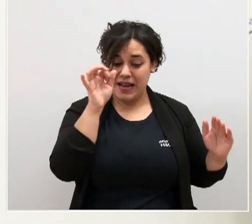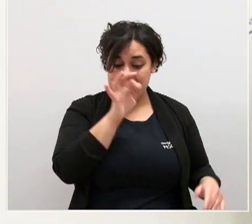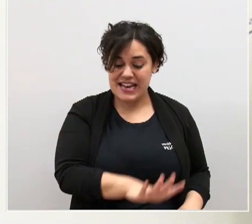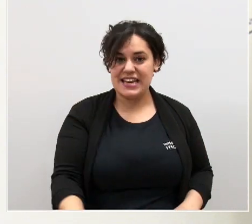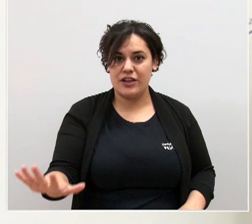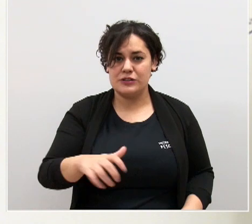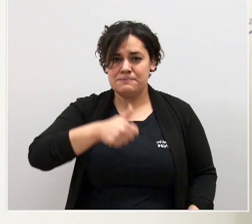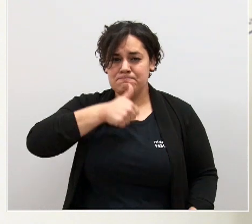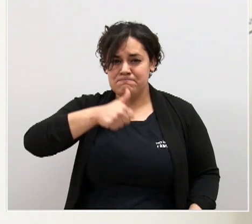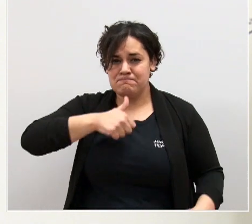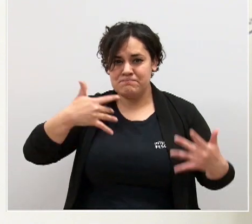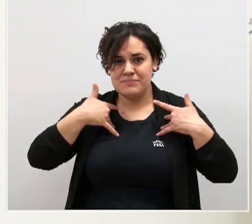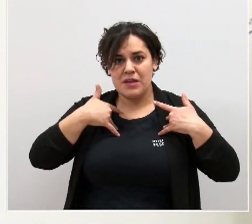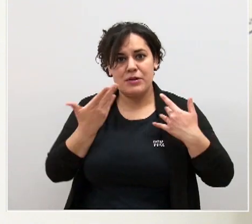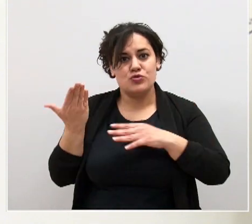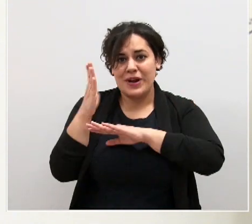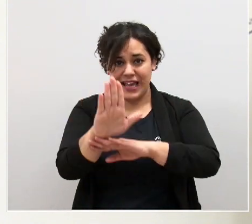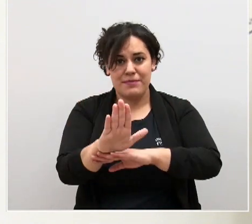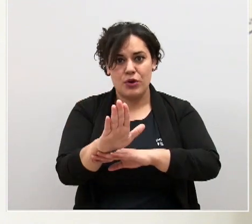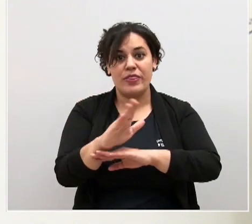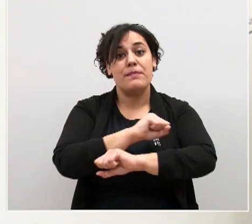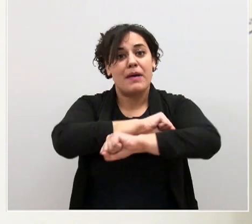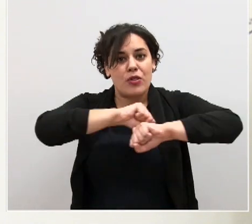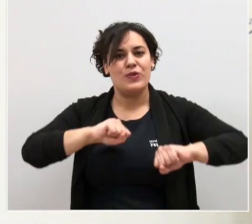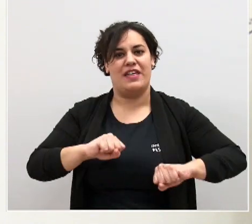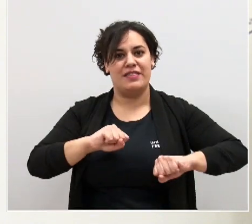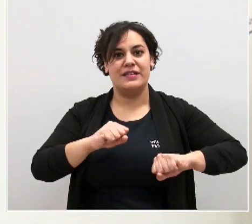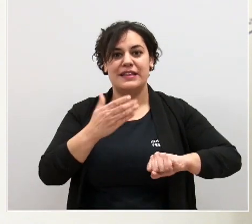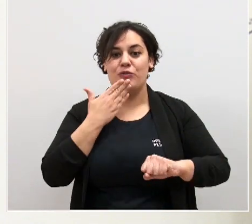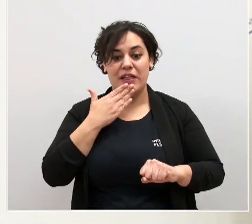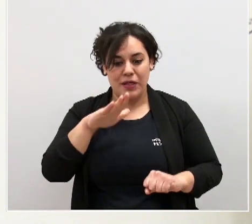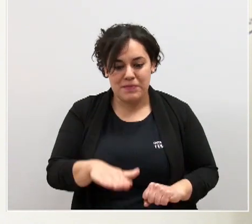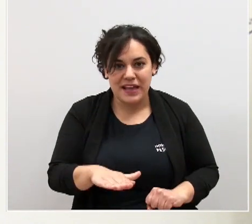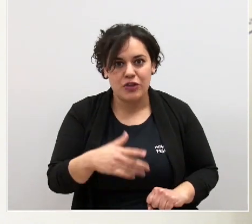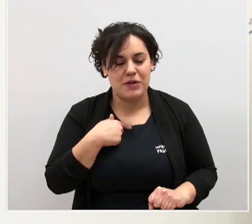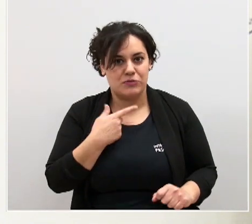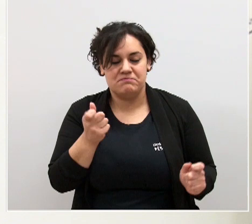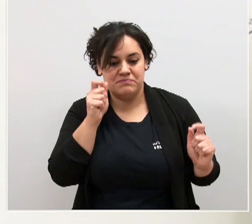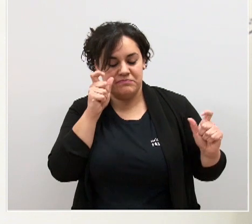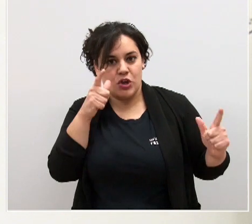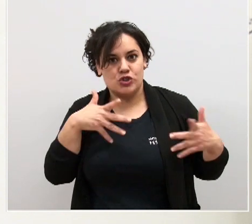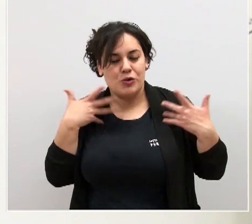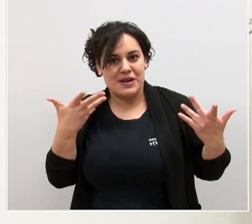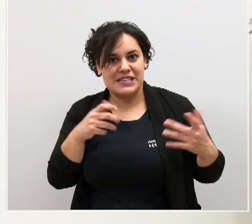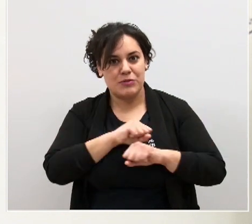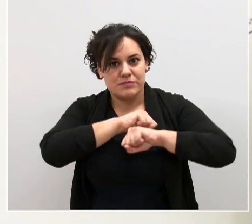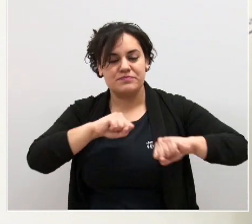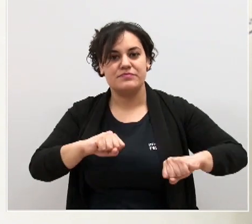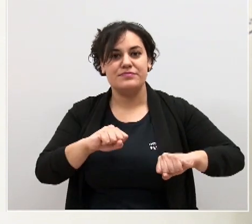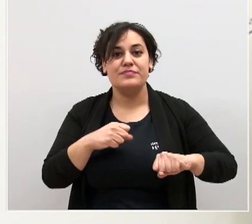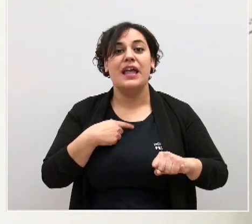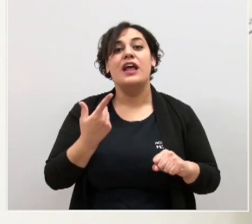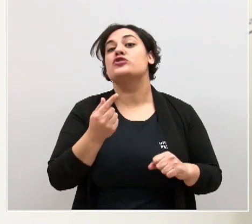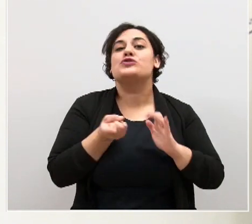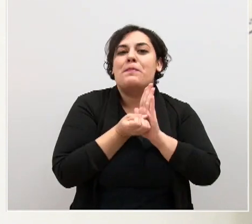están dando un verdadero ejemplo de madurez impropia de su edad en estos momentos tan complicados. Sus mensajes, los dibujos del arco